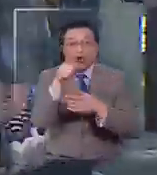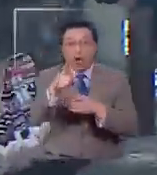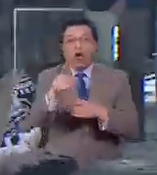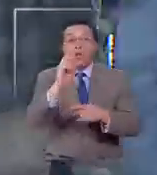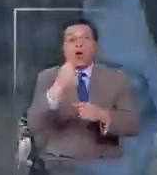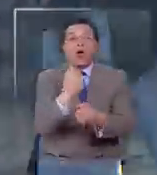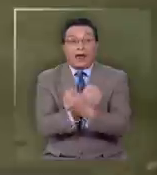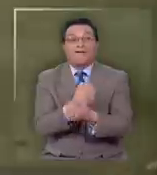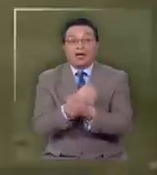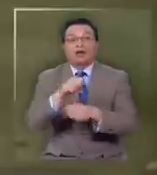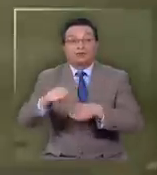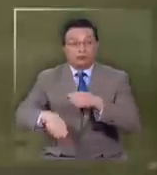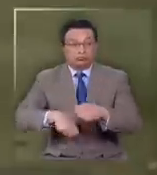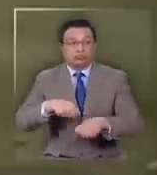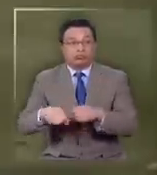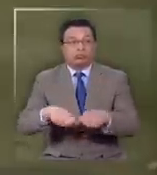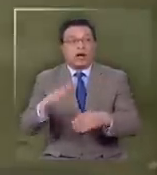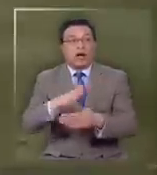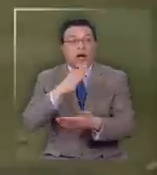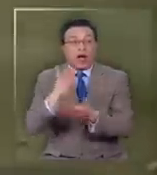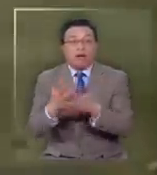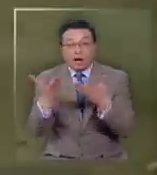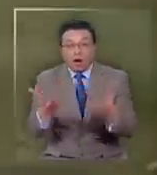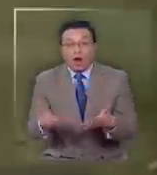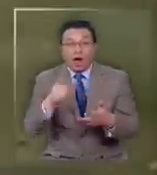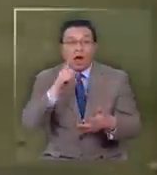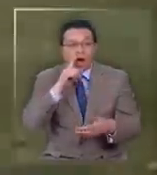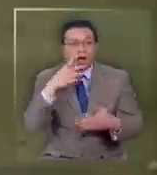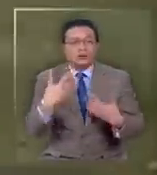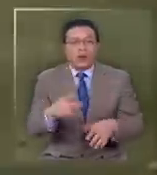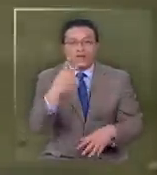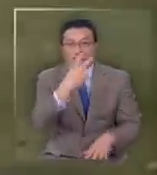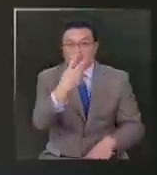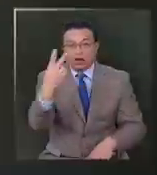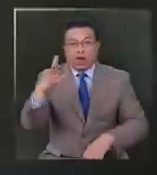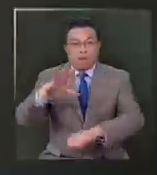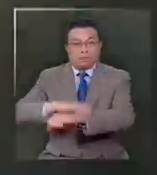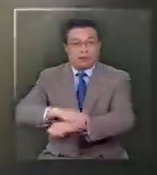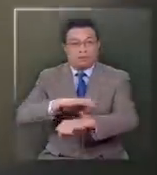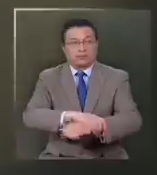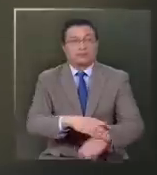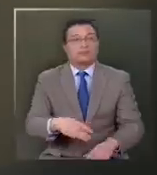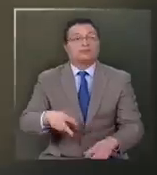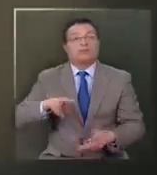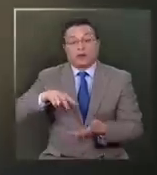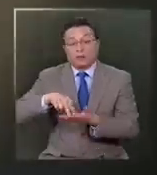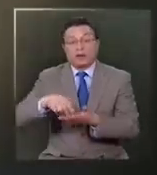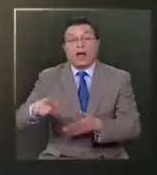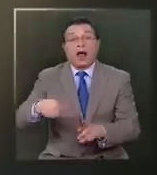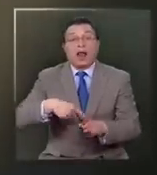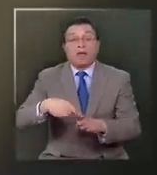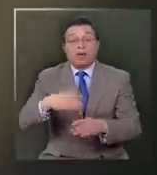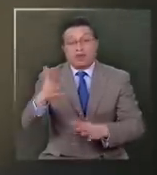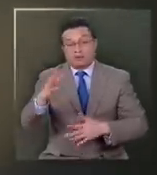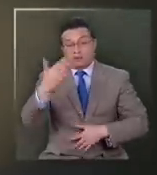frente a un carabinero en bicicletas a la fecha ya se cuentan 22 detenciones caminando por